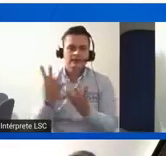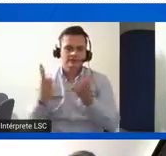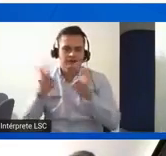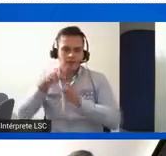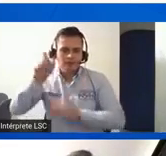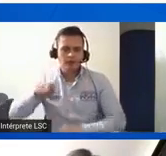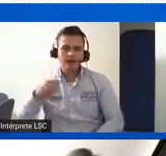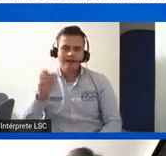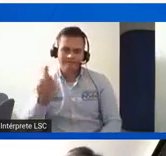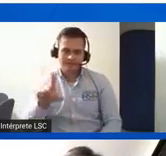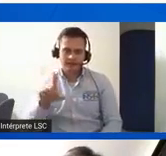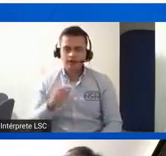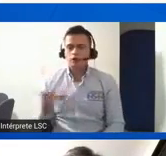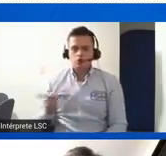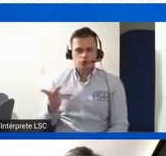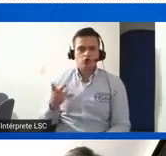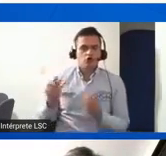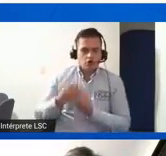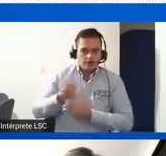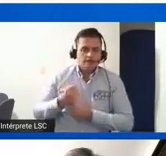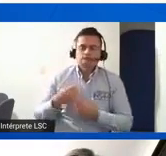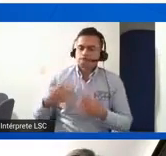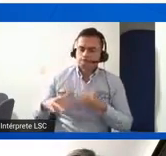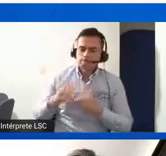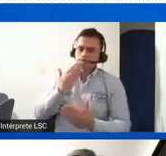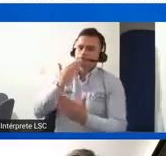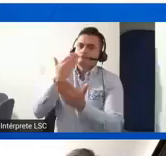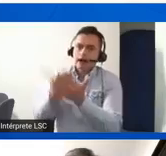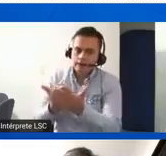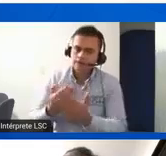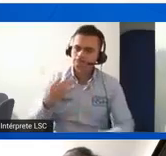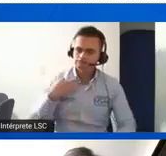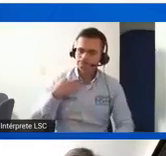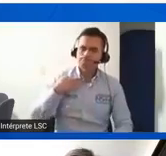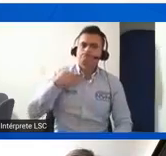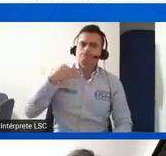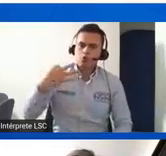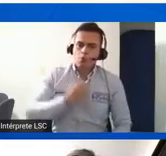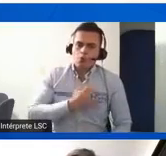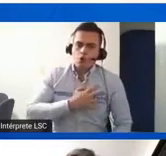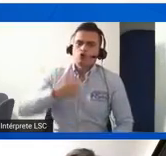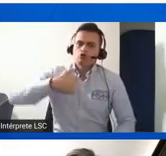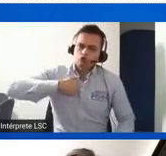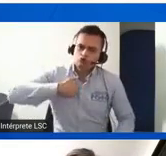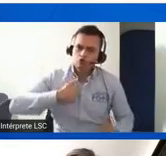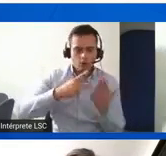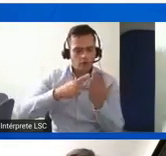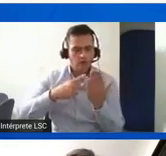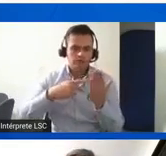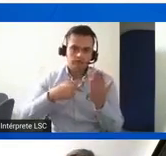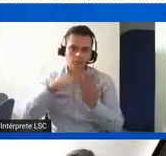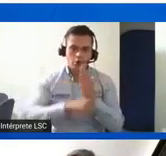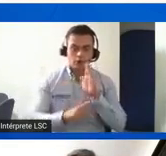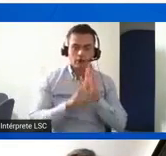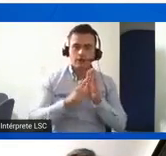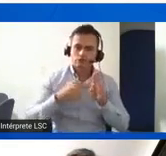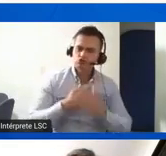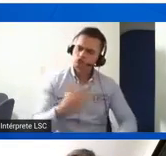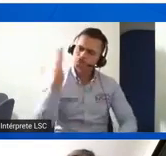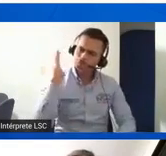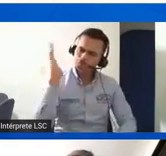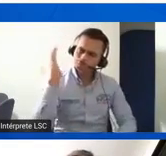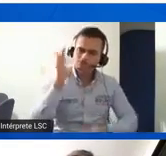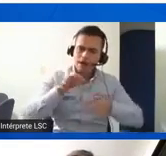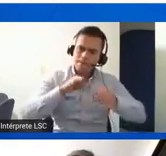2 colegas, agradecerles que me hubiesen dado la oportunidad de ser la ponente de este maravilloso proyecto que